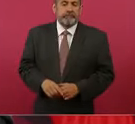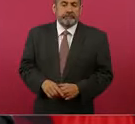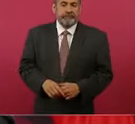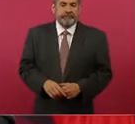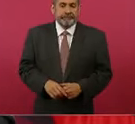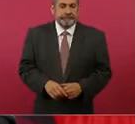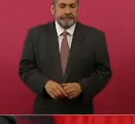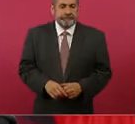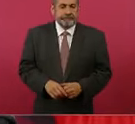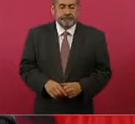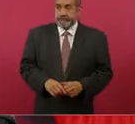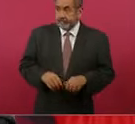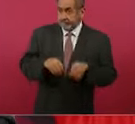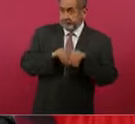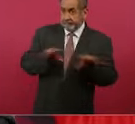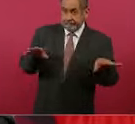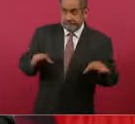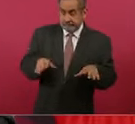¿Quién